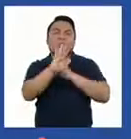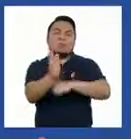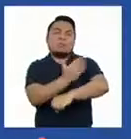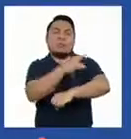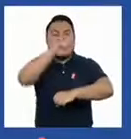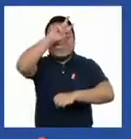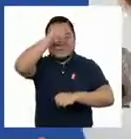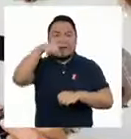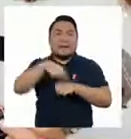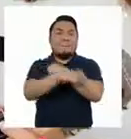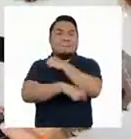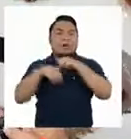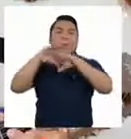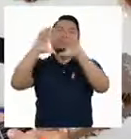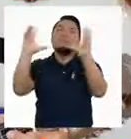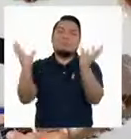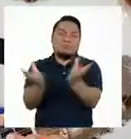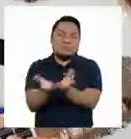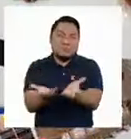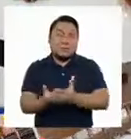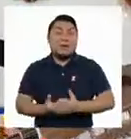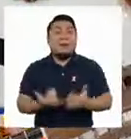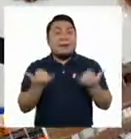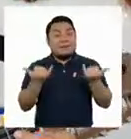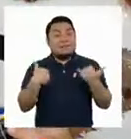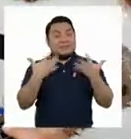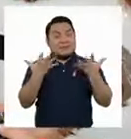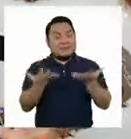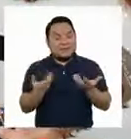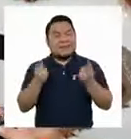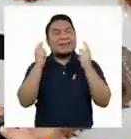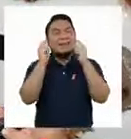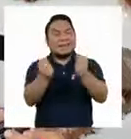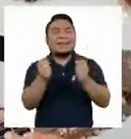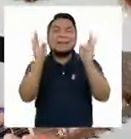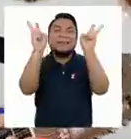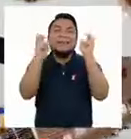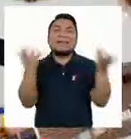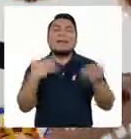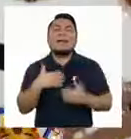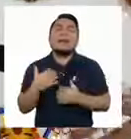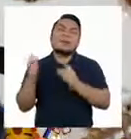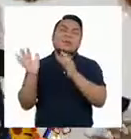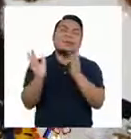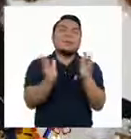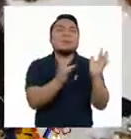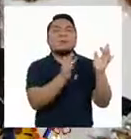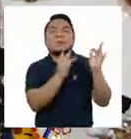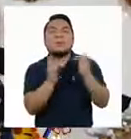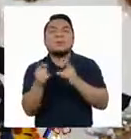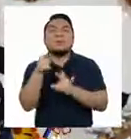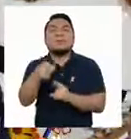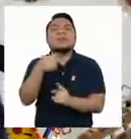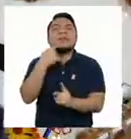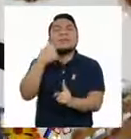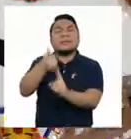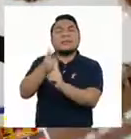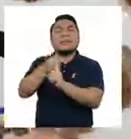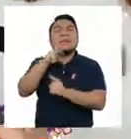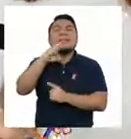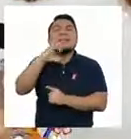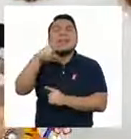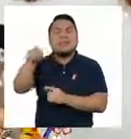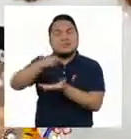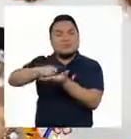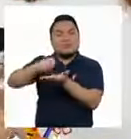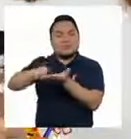el mundo. Y ahora les quiero regalar este tema que se titula Viento y Arado y le pertenece a Ricardo